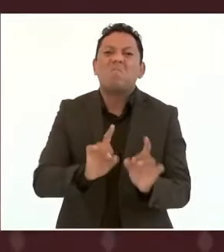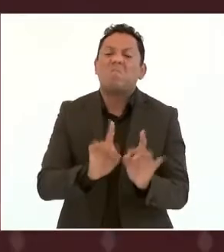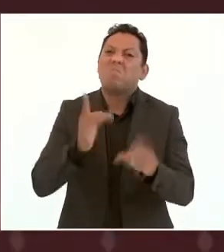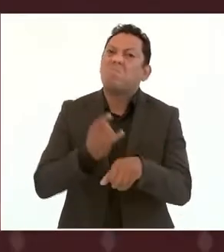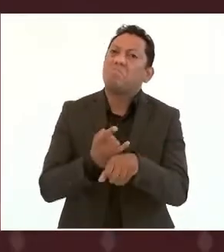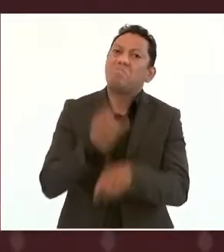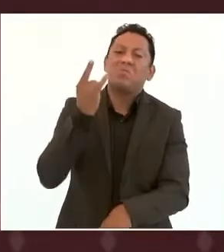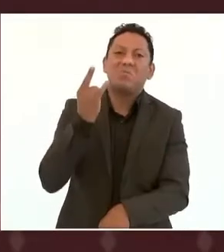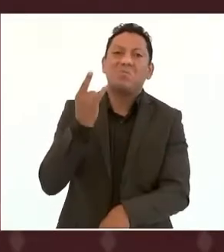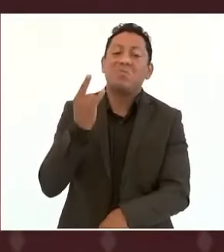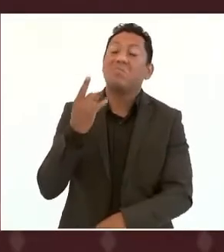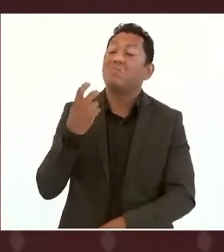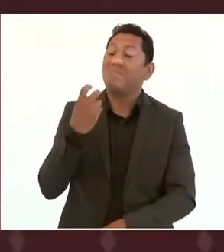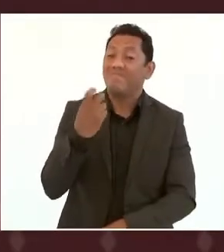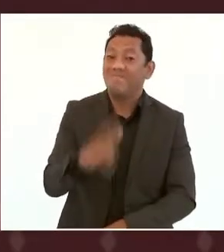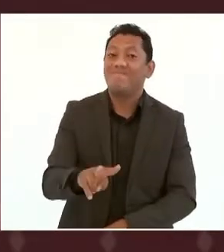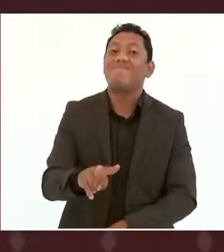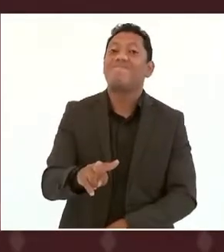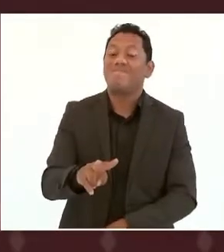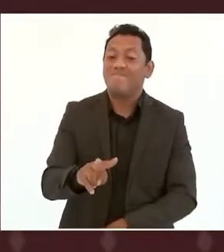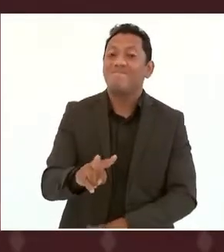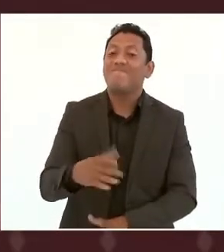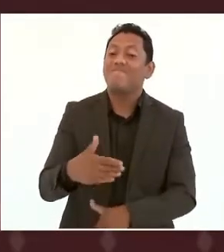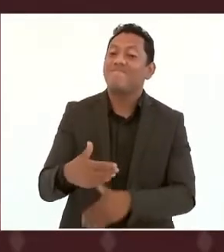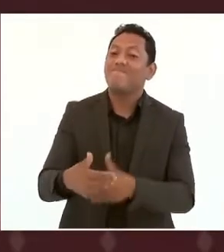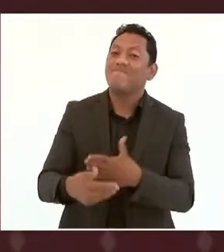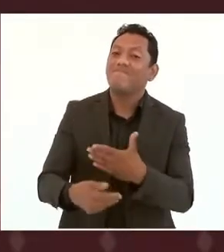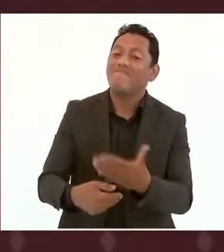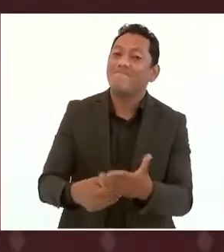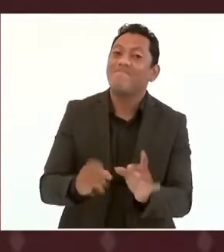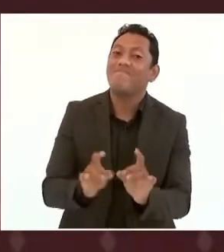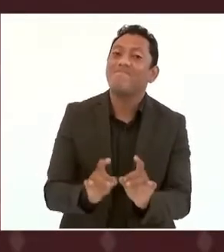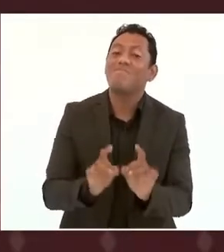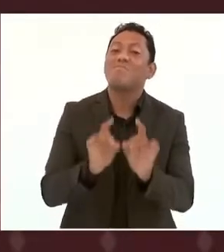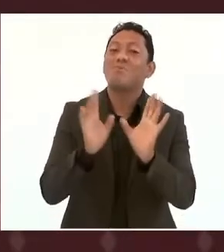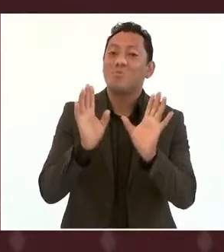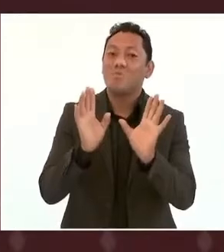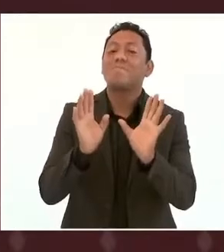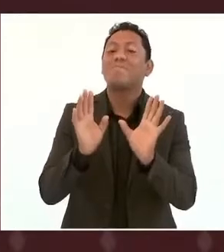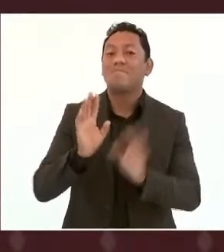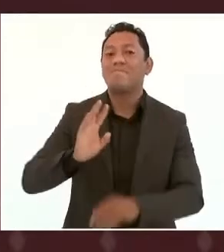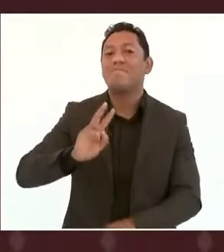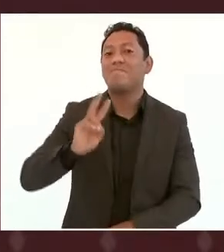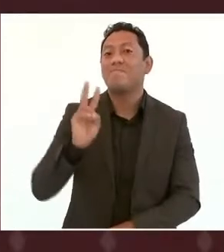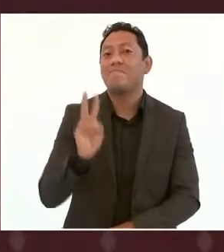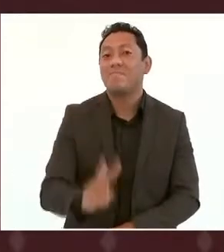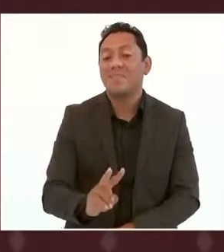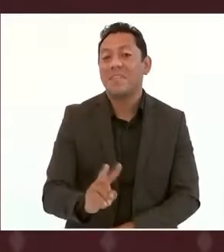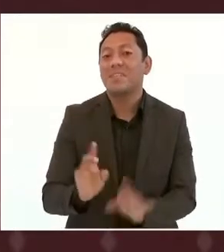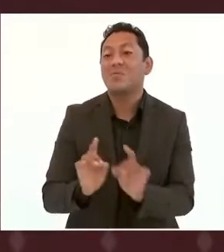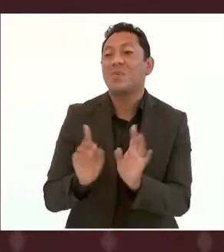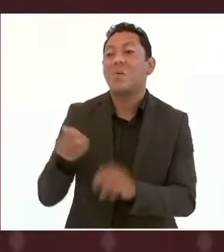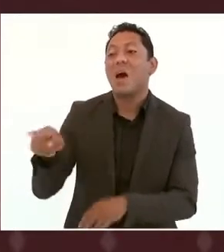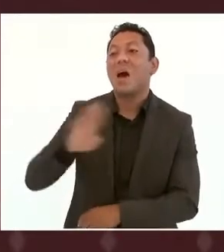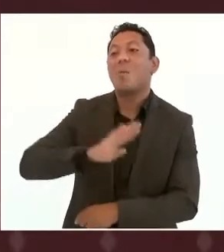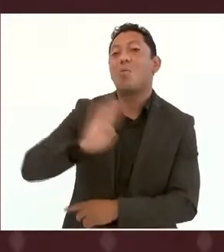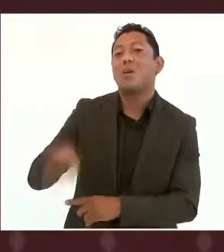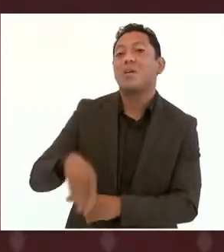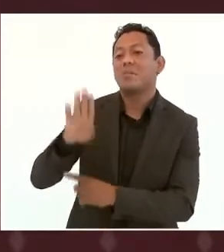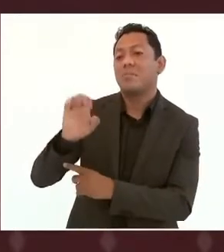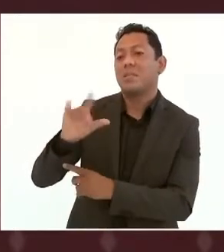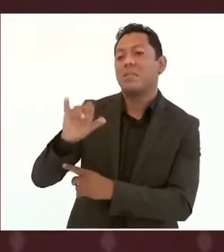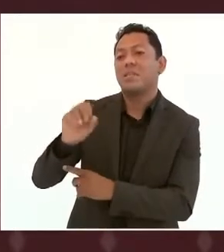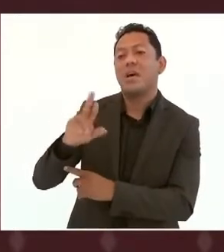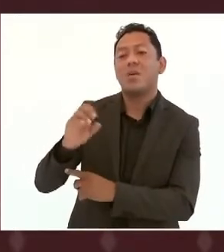Esto le costaría la vida a Belisario Domínguez,